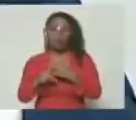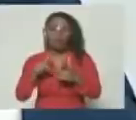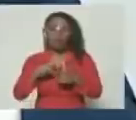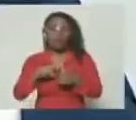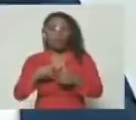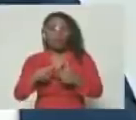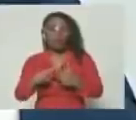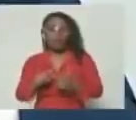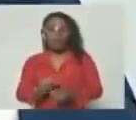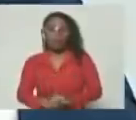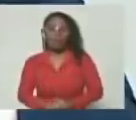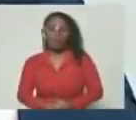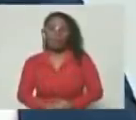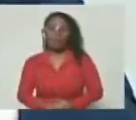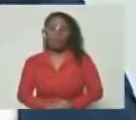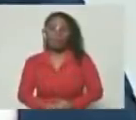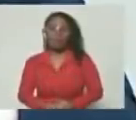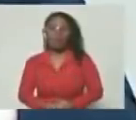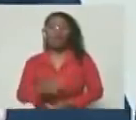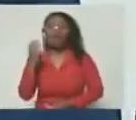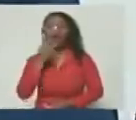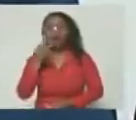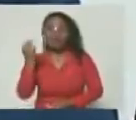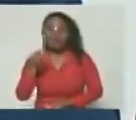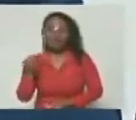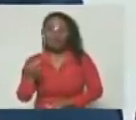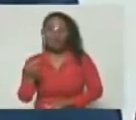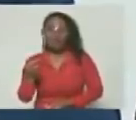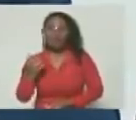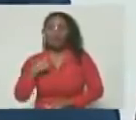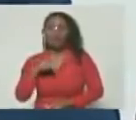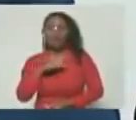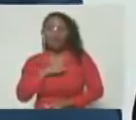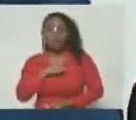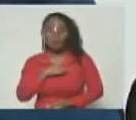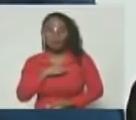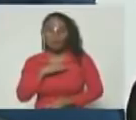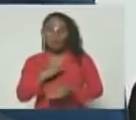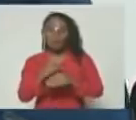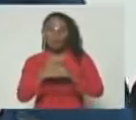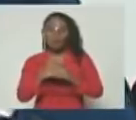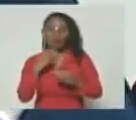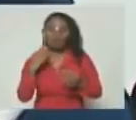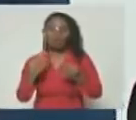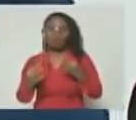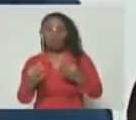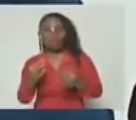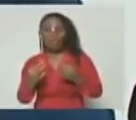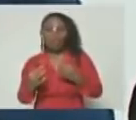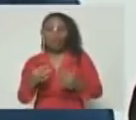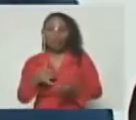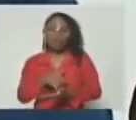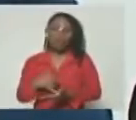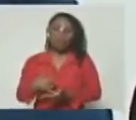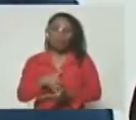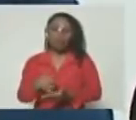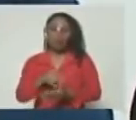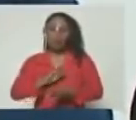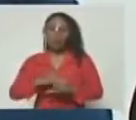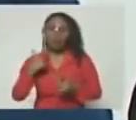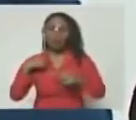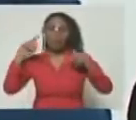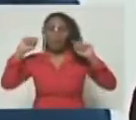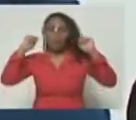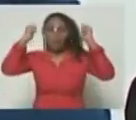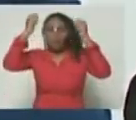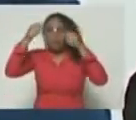Entonces, es verdad, nosotros hemos sido tan genuflexos. La primera vez, porque yo no uso capuchas para venirme a